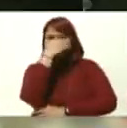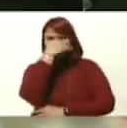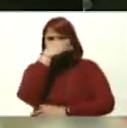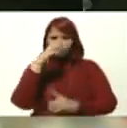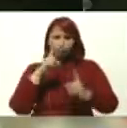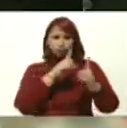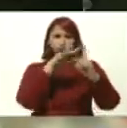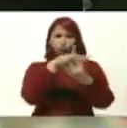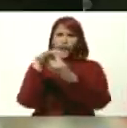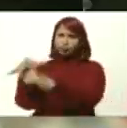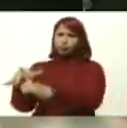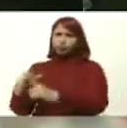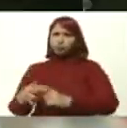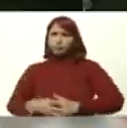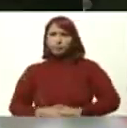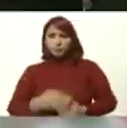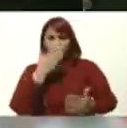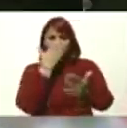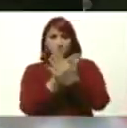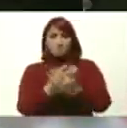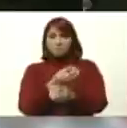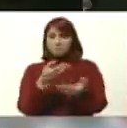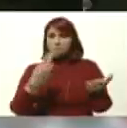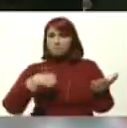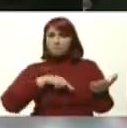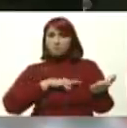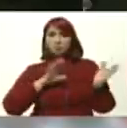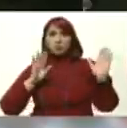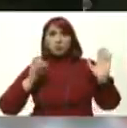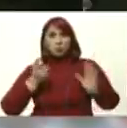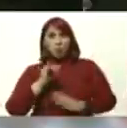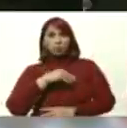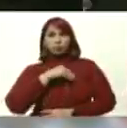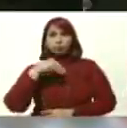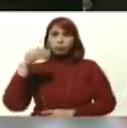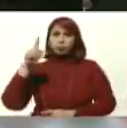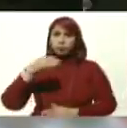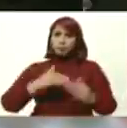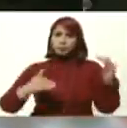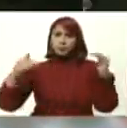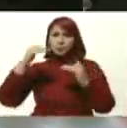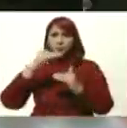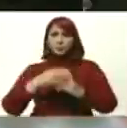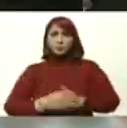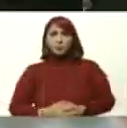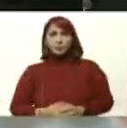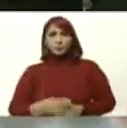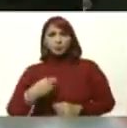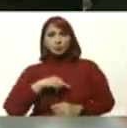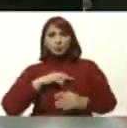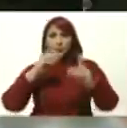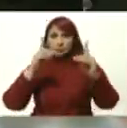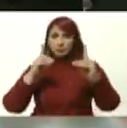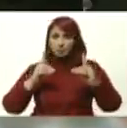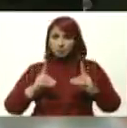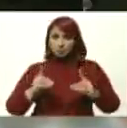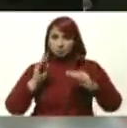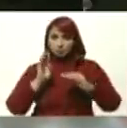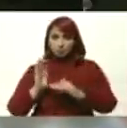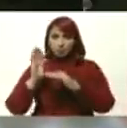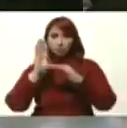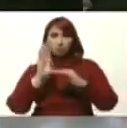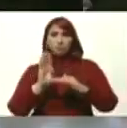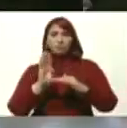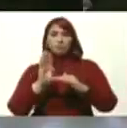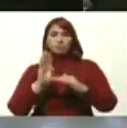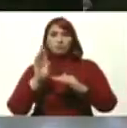xenofóbica. Y frente a ello, bueno, está nuestro espíritu, nuestra moral y nuestra decisión de proteger